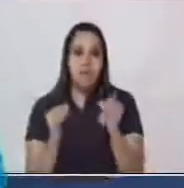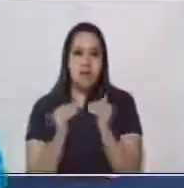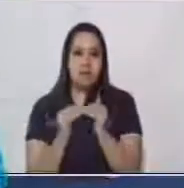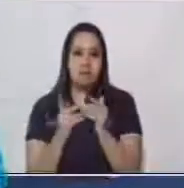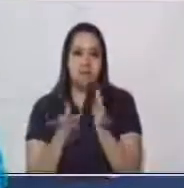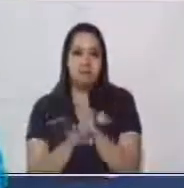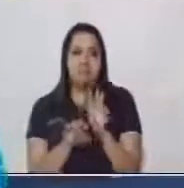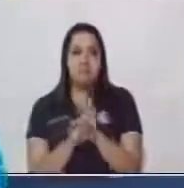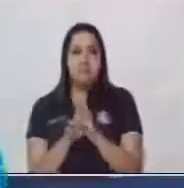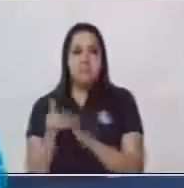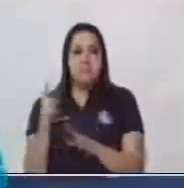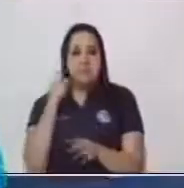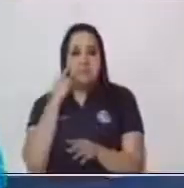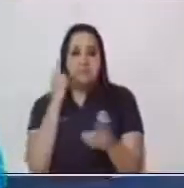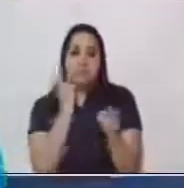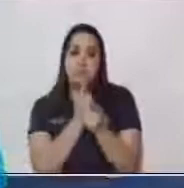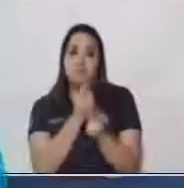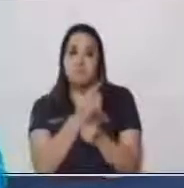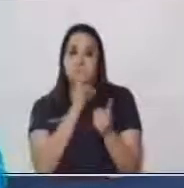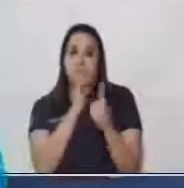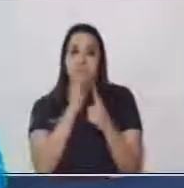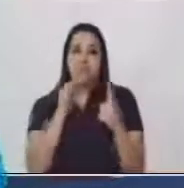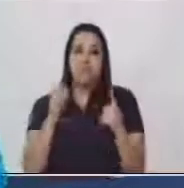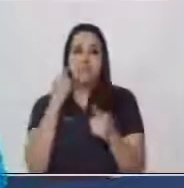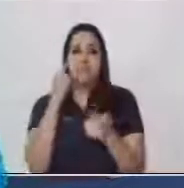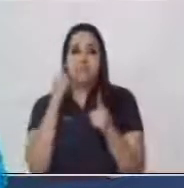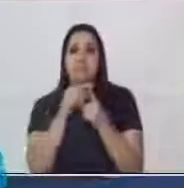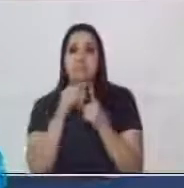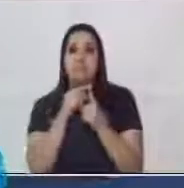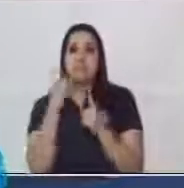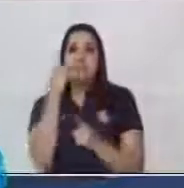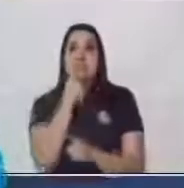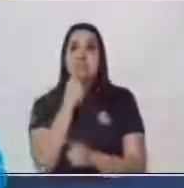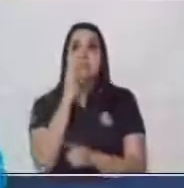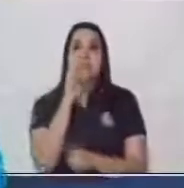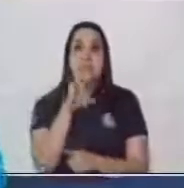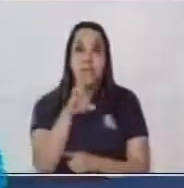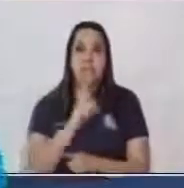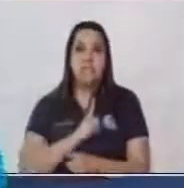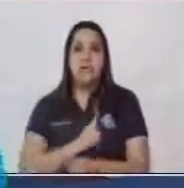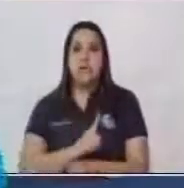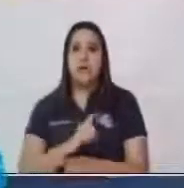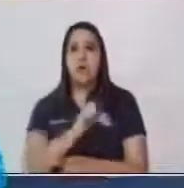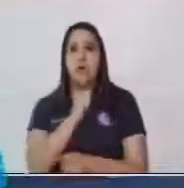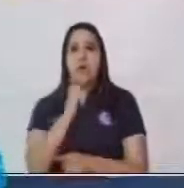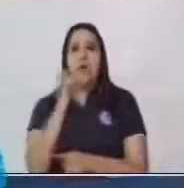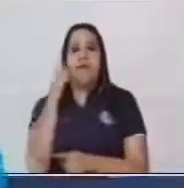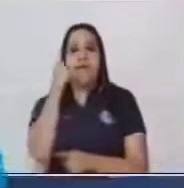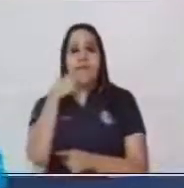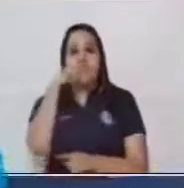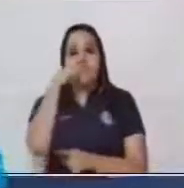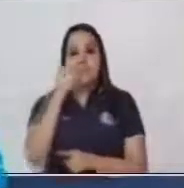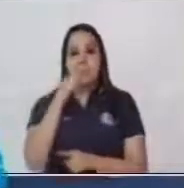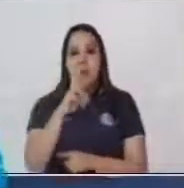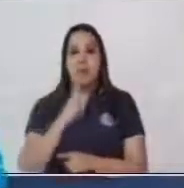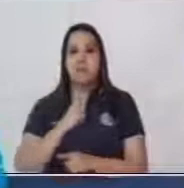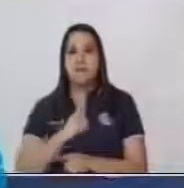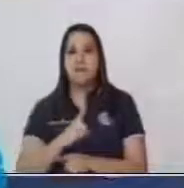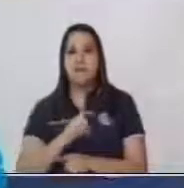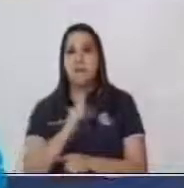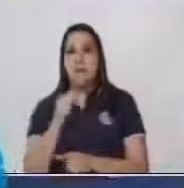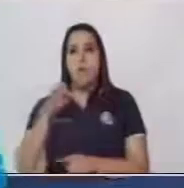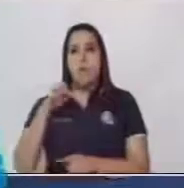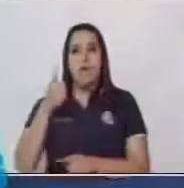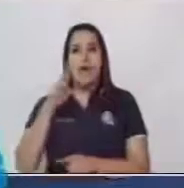nosotros encontramos estas oraciones donde aparecen estos verbos, podemos identificarlas como oraciones